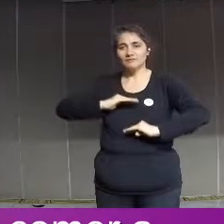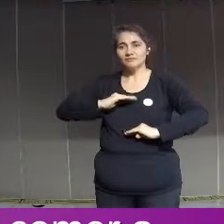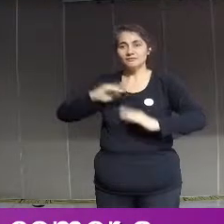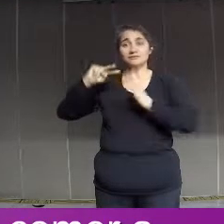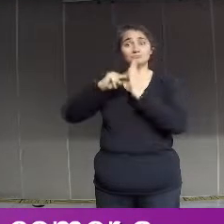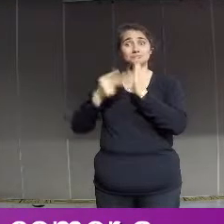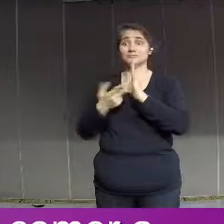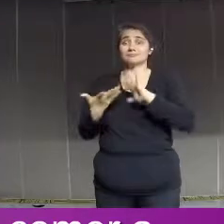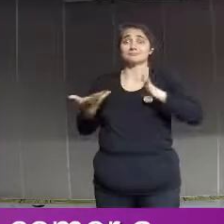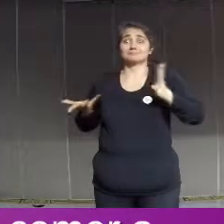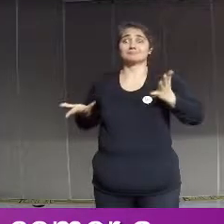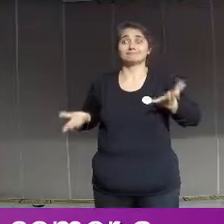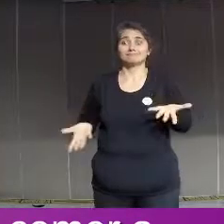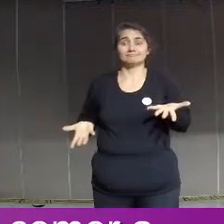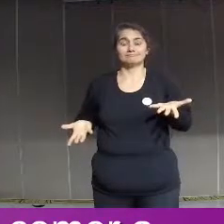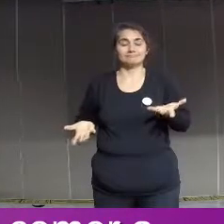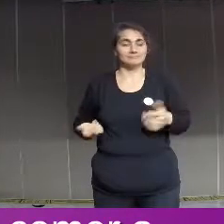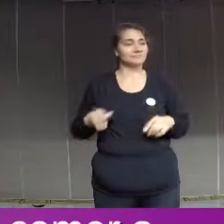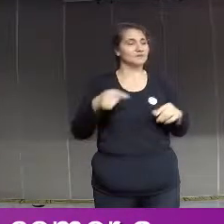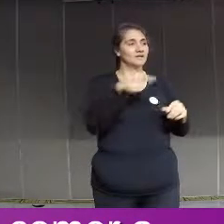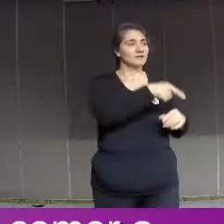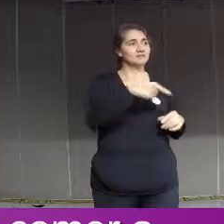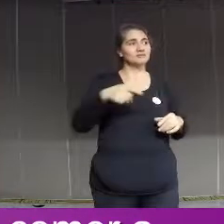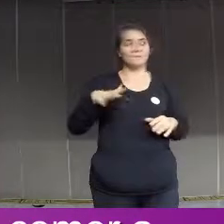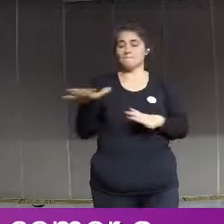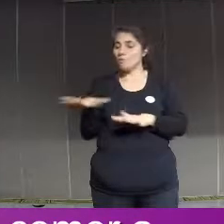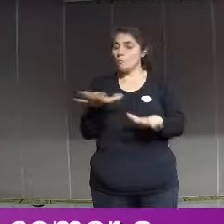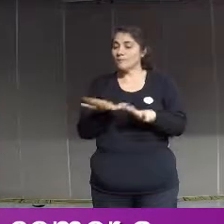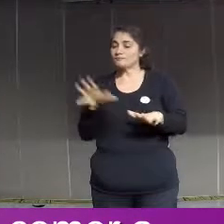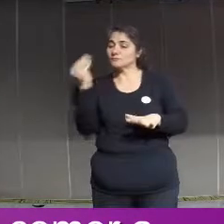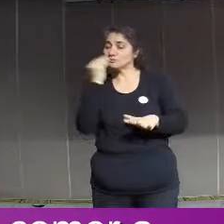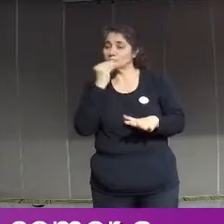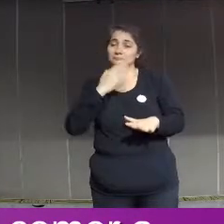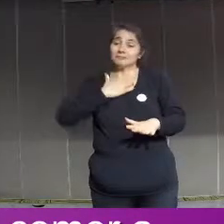produce satisfacción. Y la comida es eso, es un momento de satisfacción.